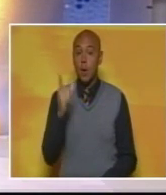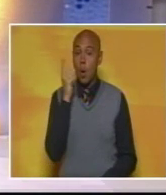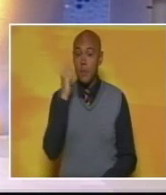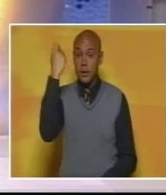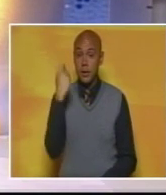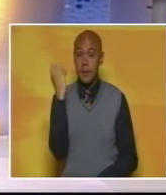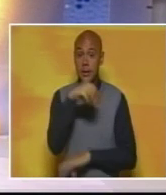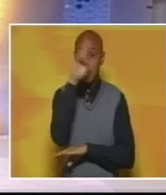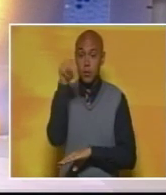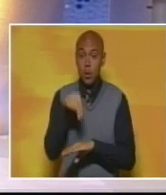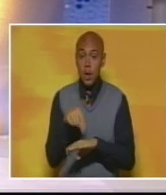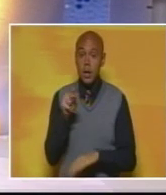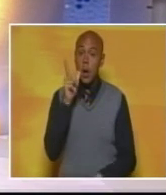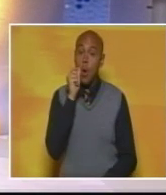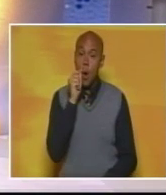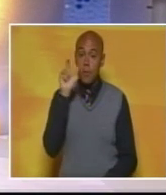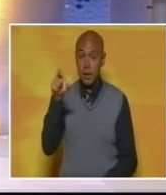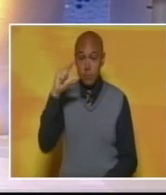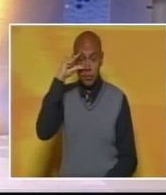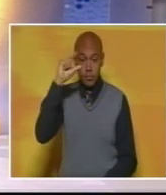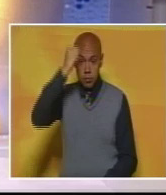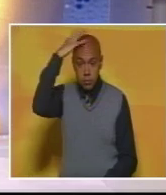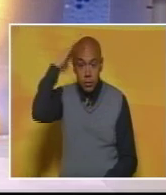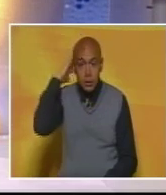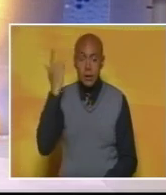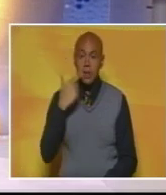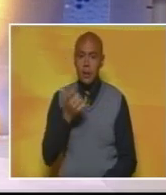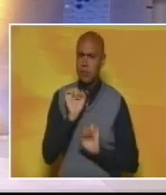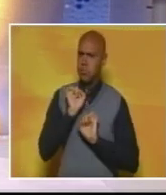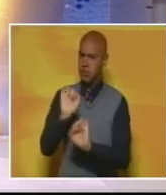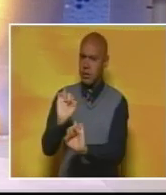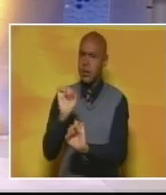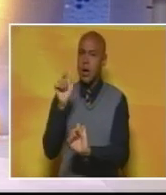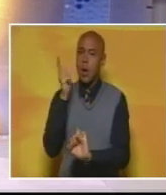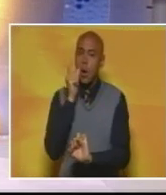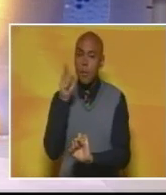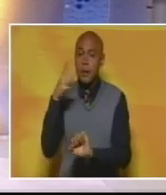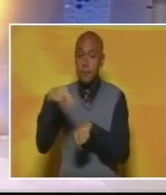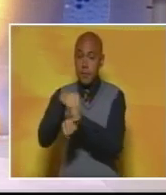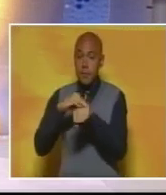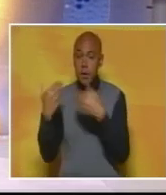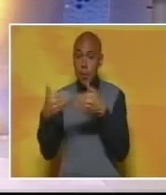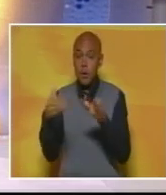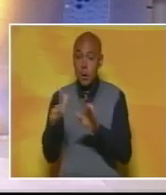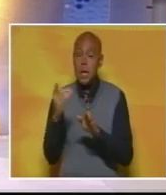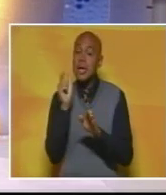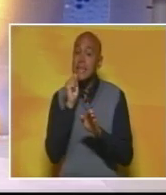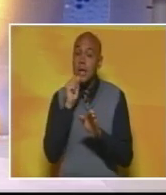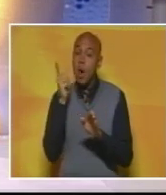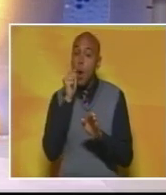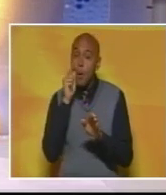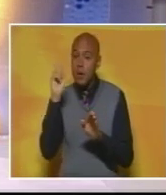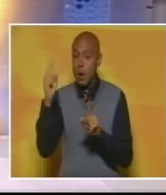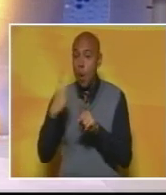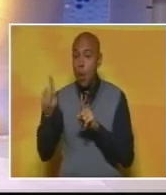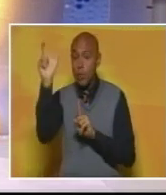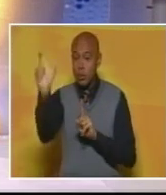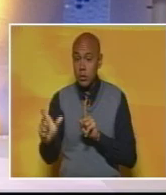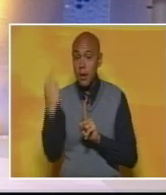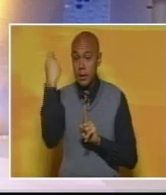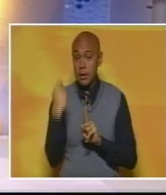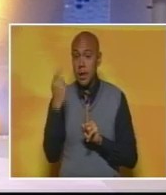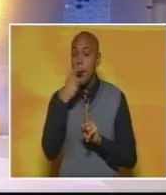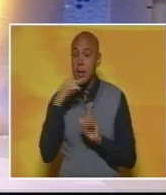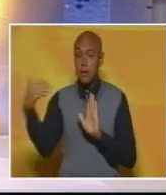la Asamblea Nacional, Alfonso Marquina, rechazó la solicitud de antejuicio de mérito al Ministerio Público que interpuso en su contra el parlamentario José Gregorio Noriega